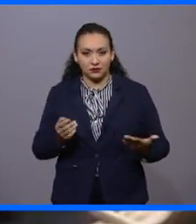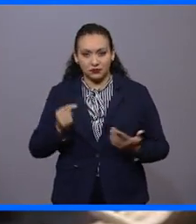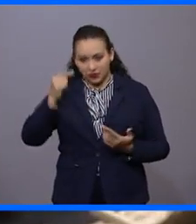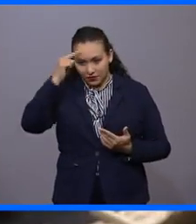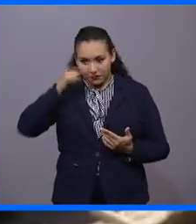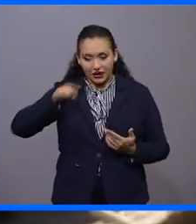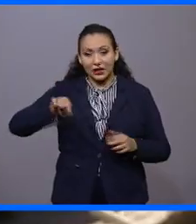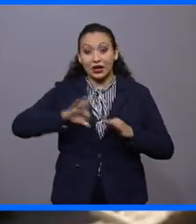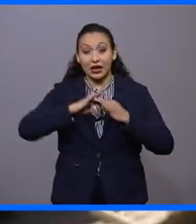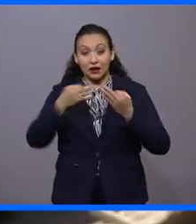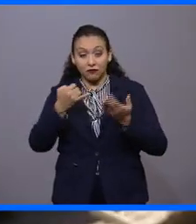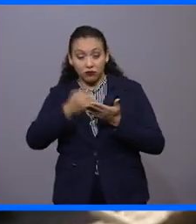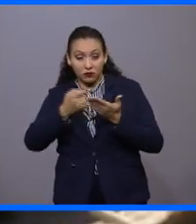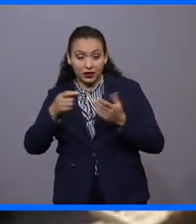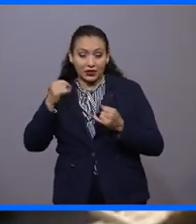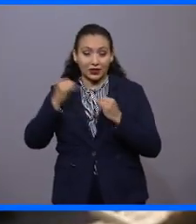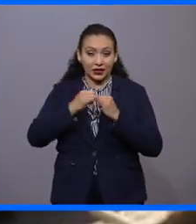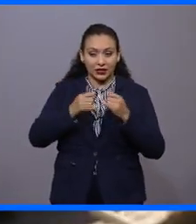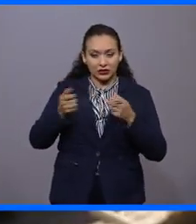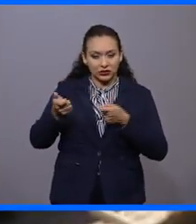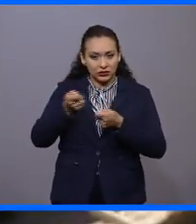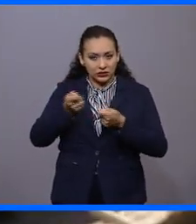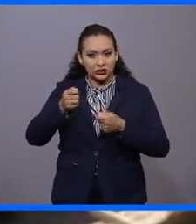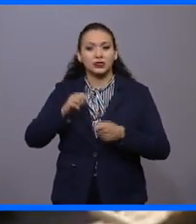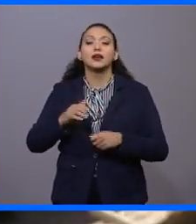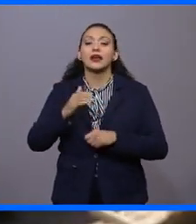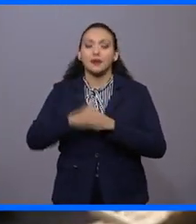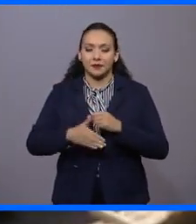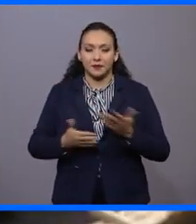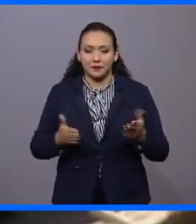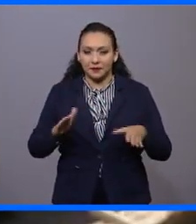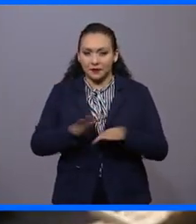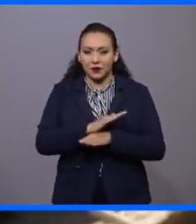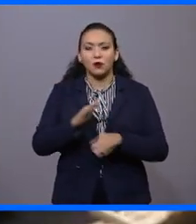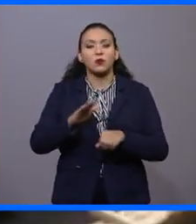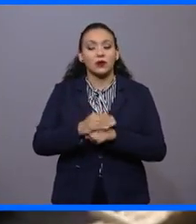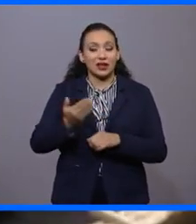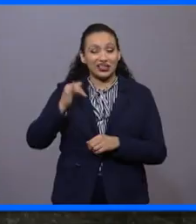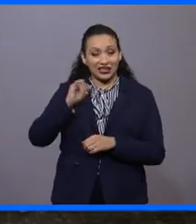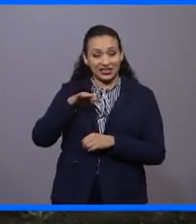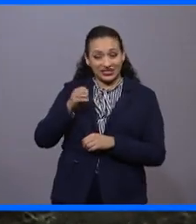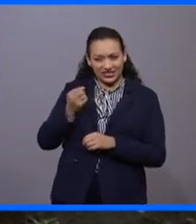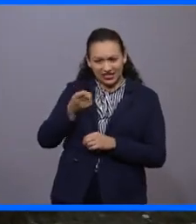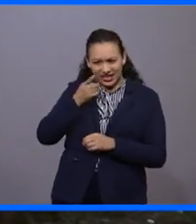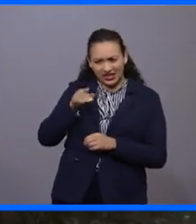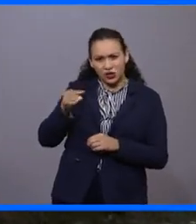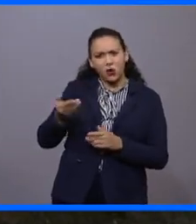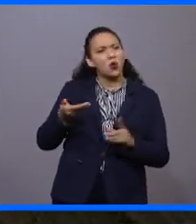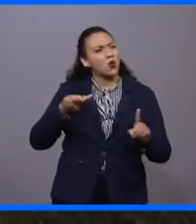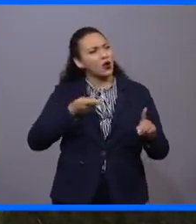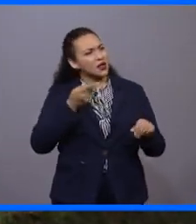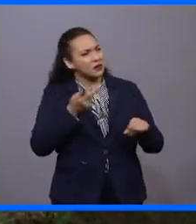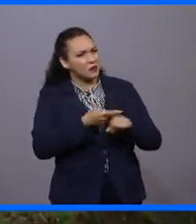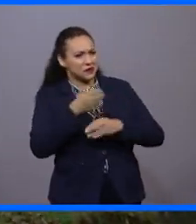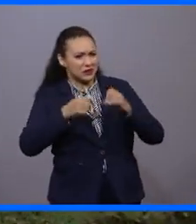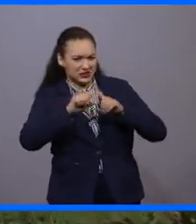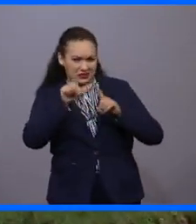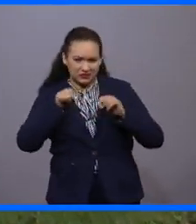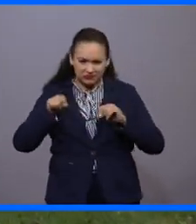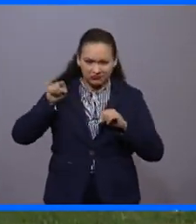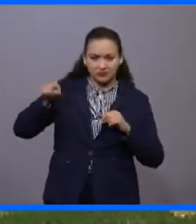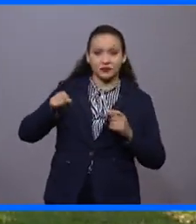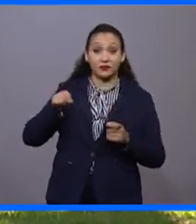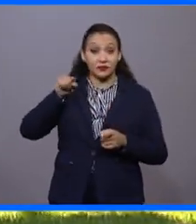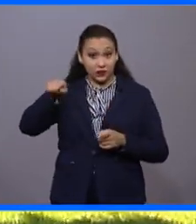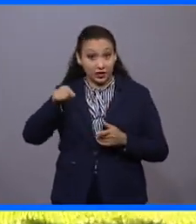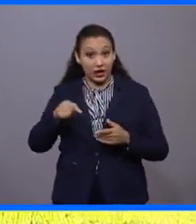de fiscalización del Instituto Electoral Local, que había sido cuestionada por el INE ante la Suprema Corte de Justicia de la Nación. En